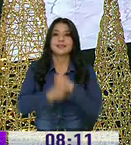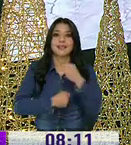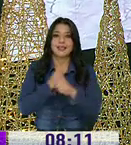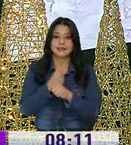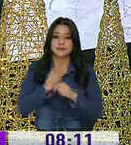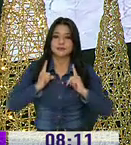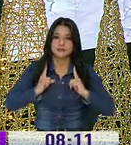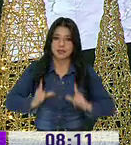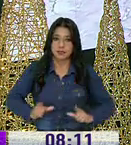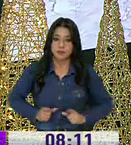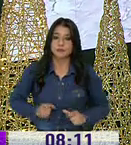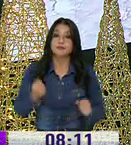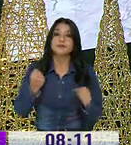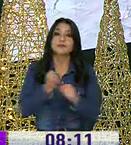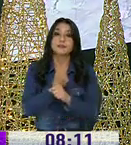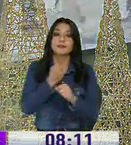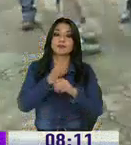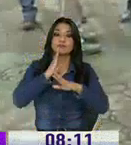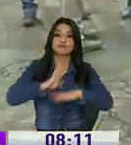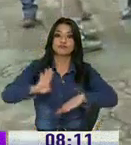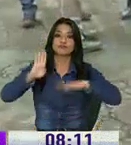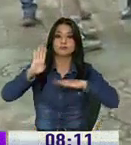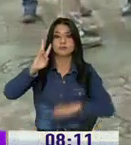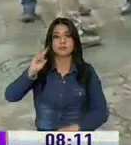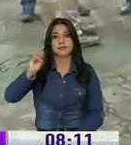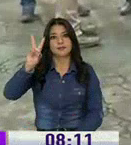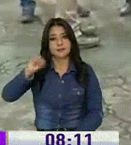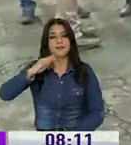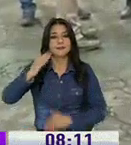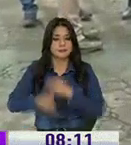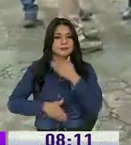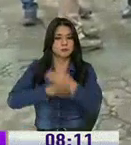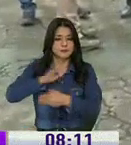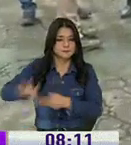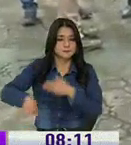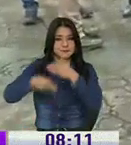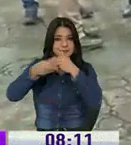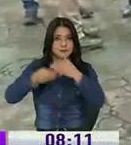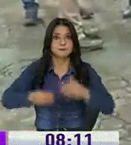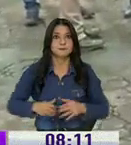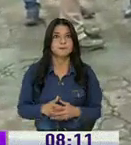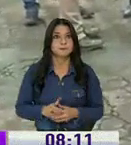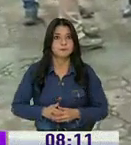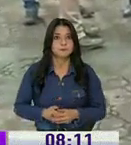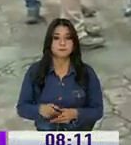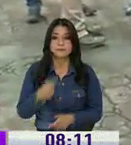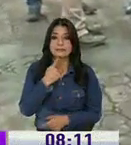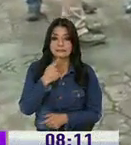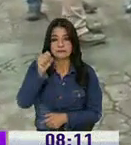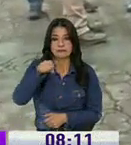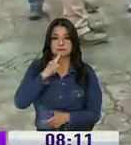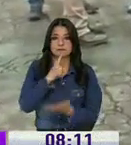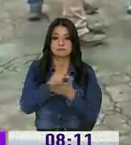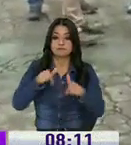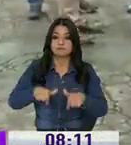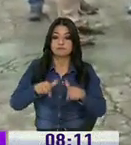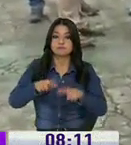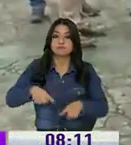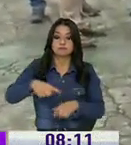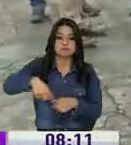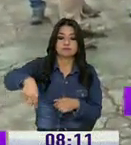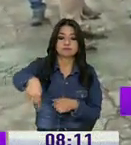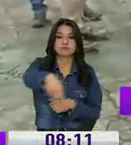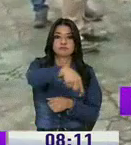Trabajo el para este 2020 y lo demás viene por sí solo. Y como tú decías, Alison, nos encontramos acá en el